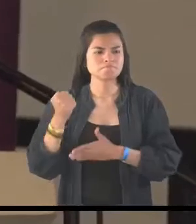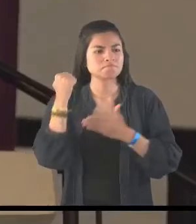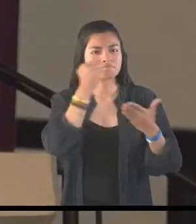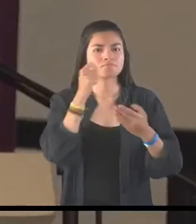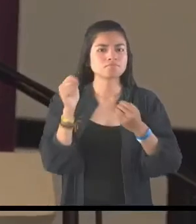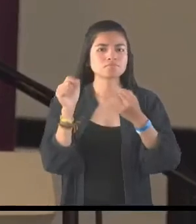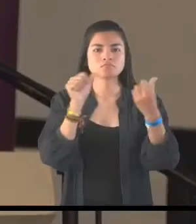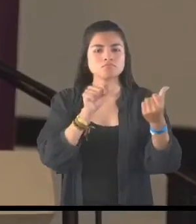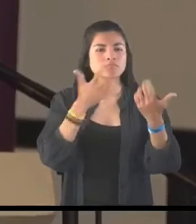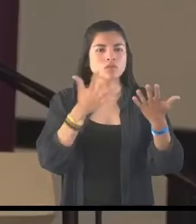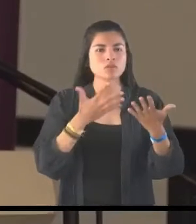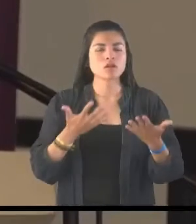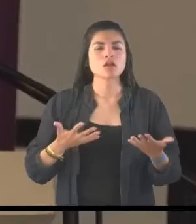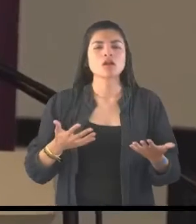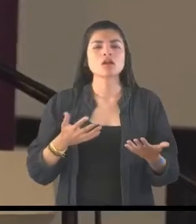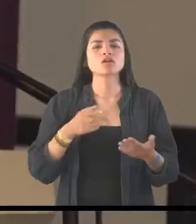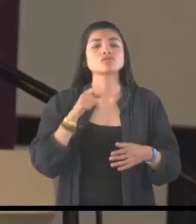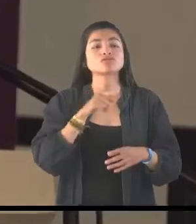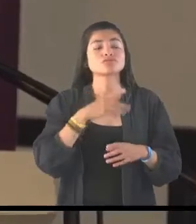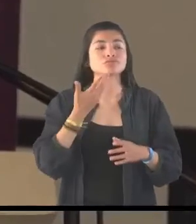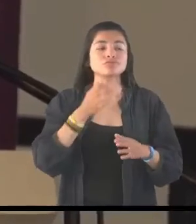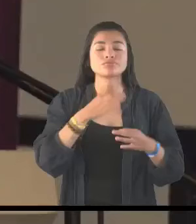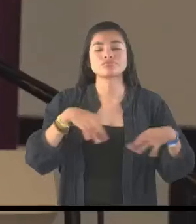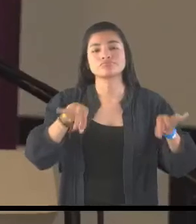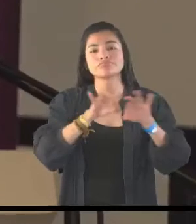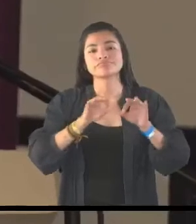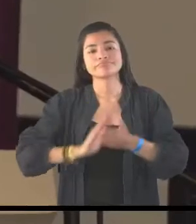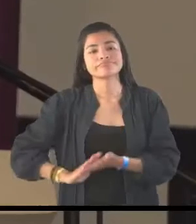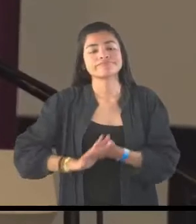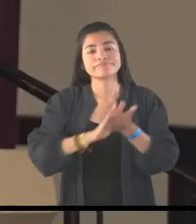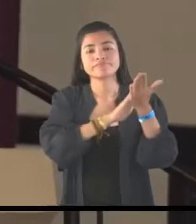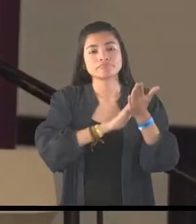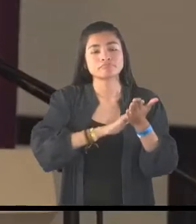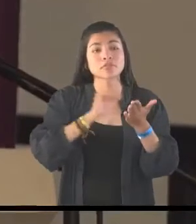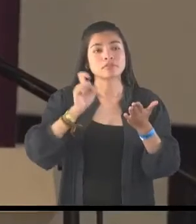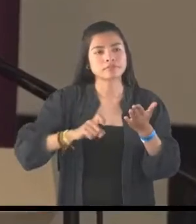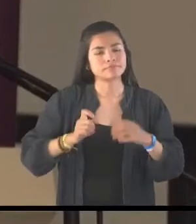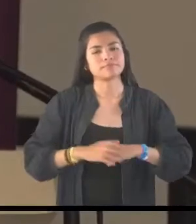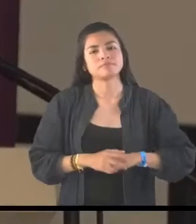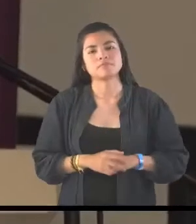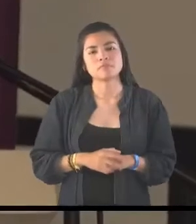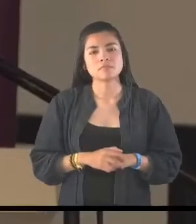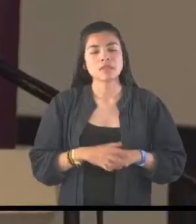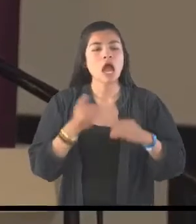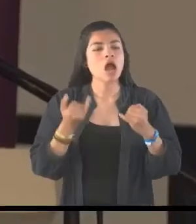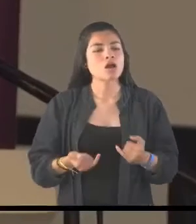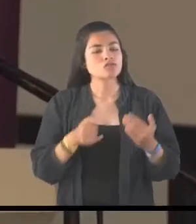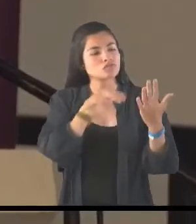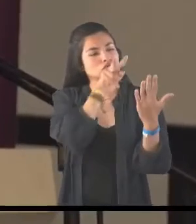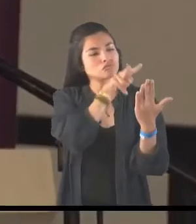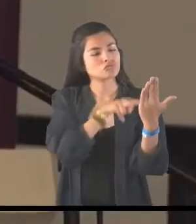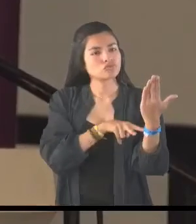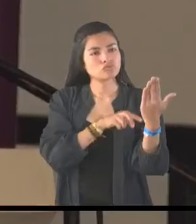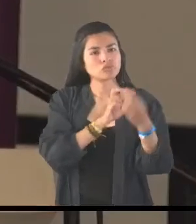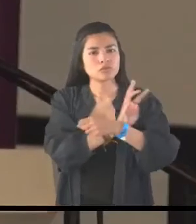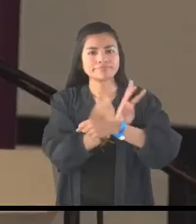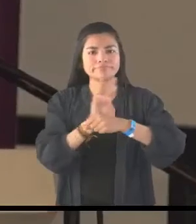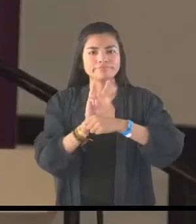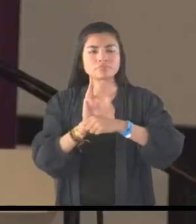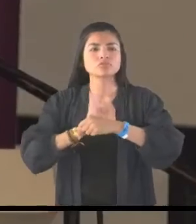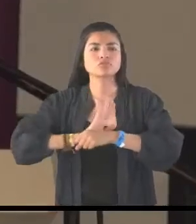está acompañada de un factor reparador. Por eso, a continuación realizaremos la lectura de la Carta de Dignificación